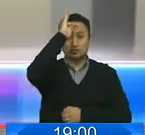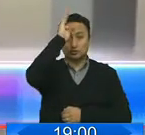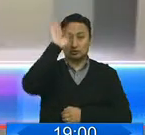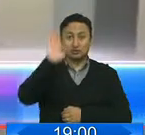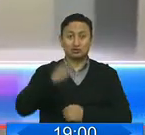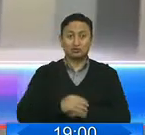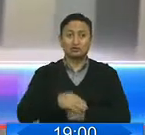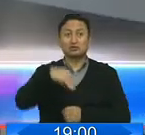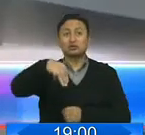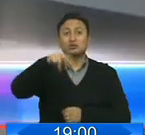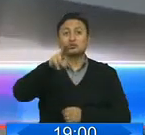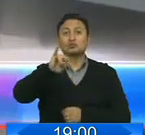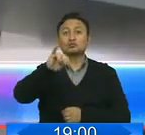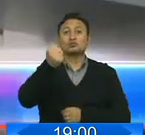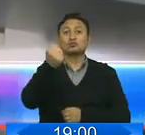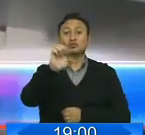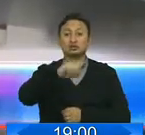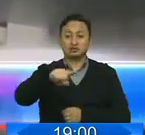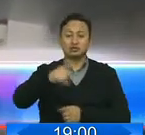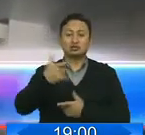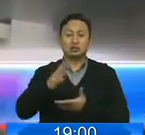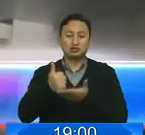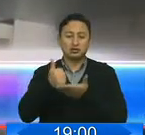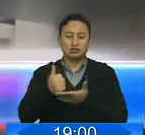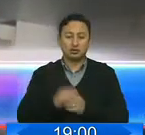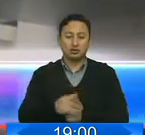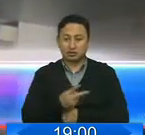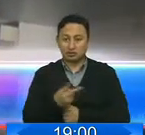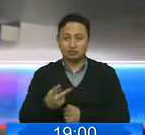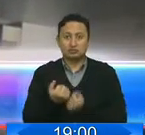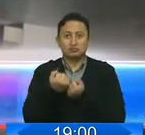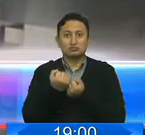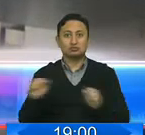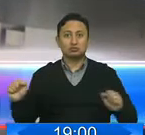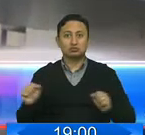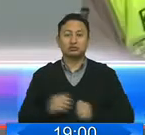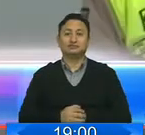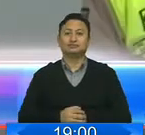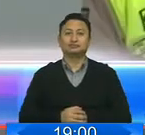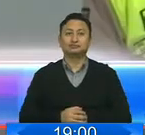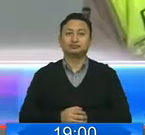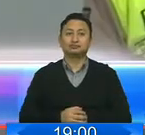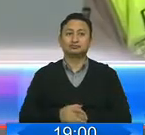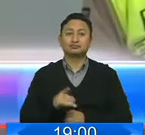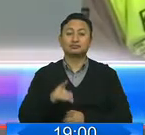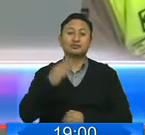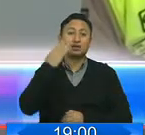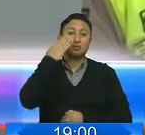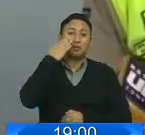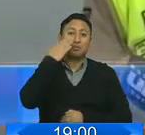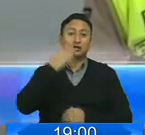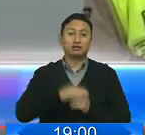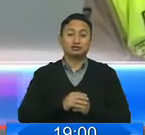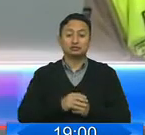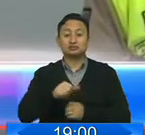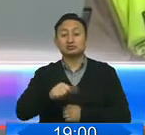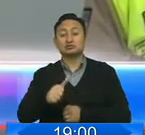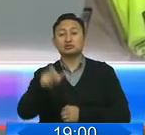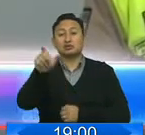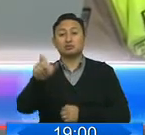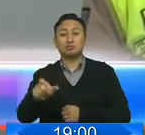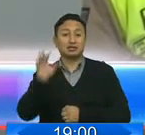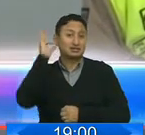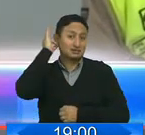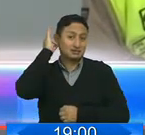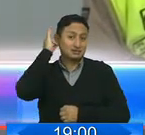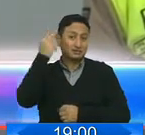Muisne, corrieron con mejor suerte, sobrevivieron a los machetazos. La madre como el otro miembro de la familia ya